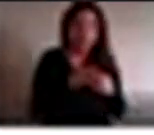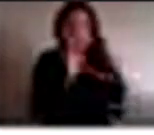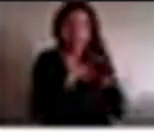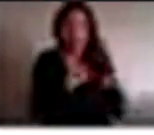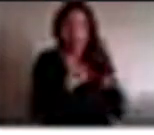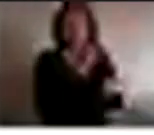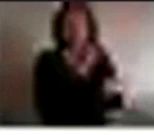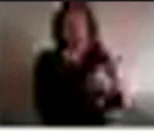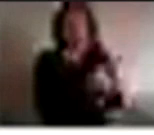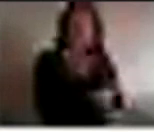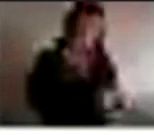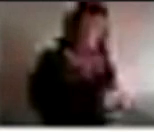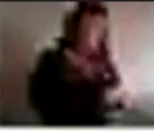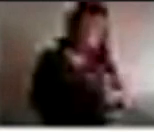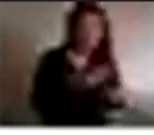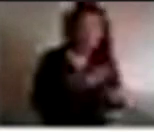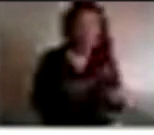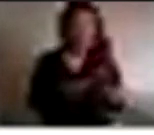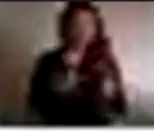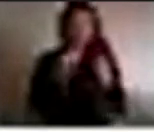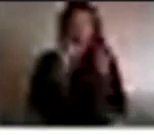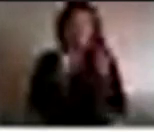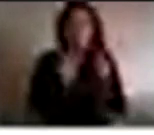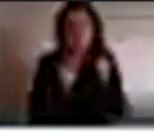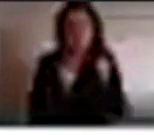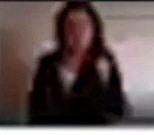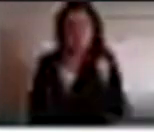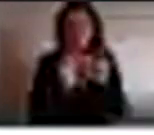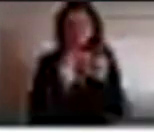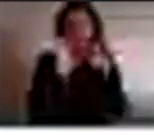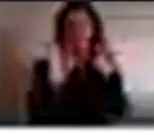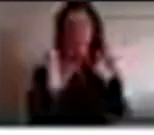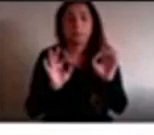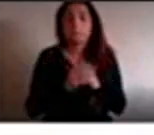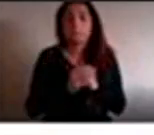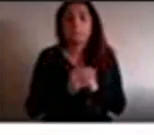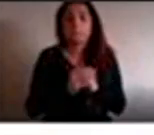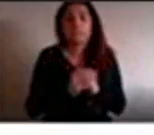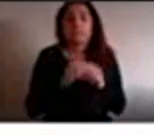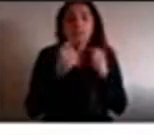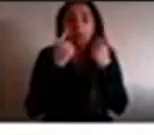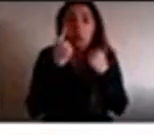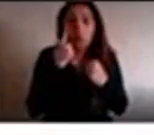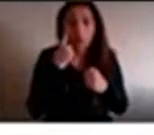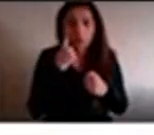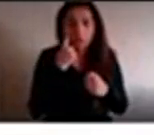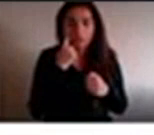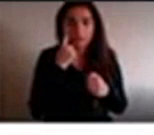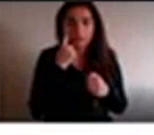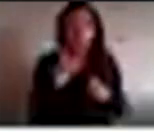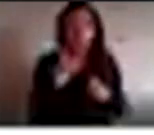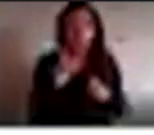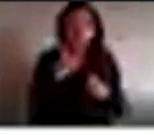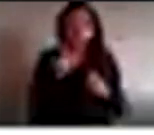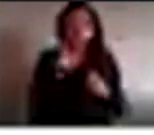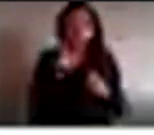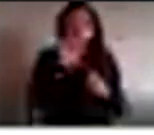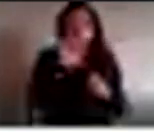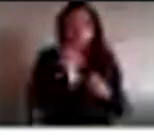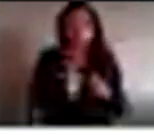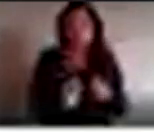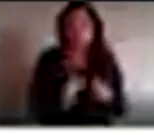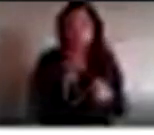inclusión y nunca, y esto quiero ser muy majadera en decirlo, nunca haciendo alusión a que deben tener algún tipo